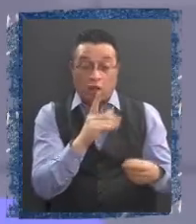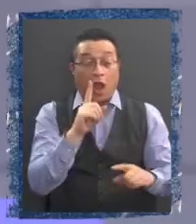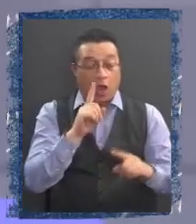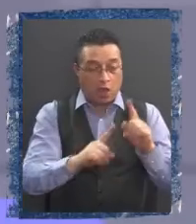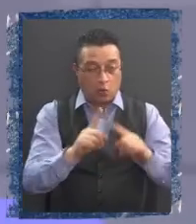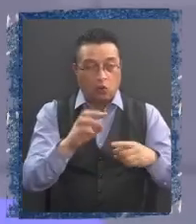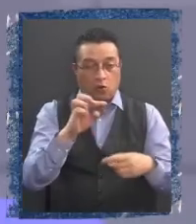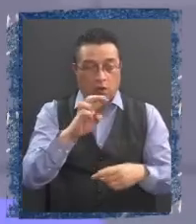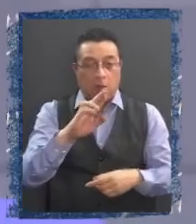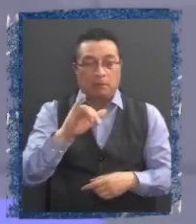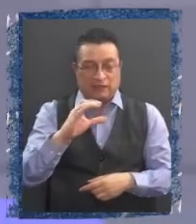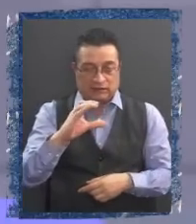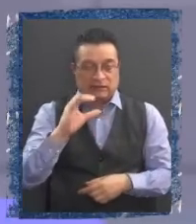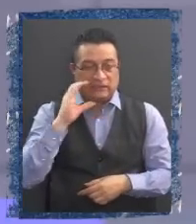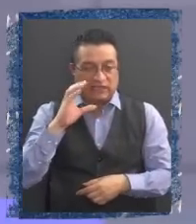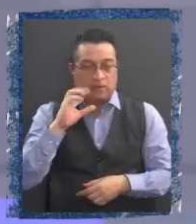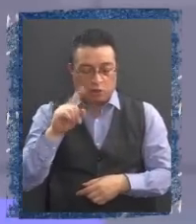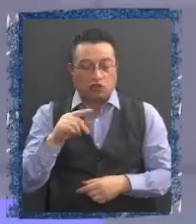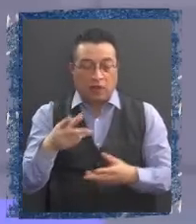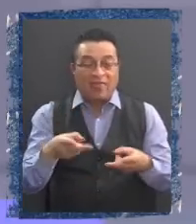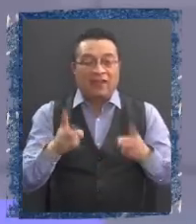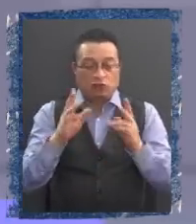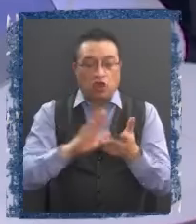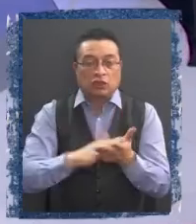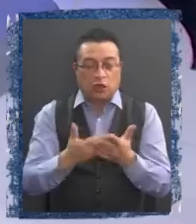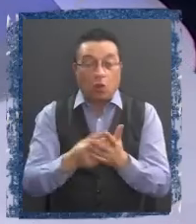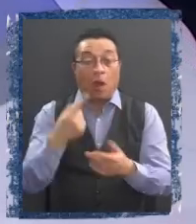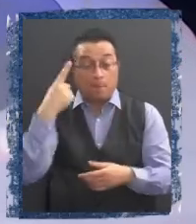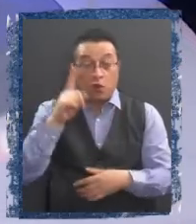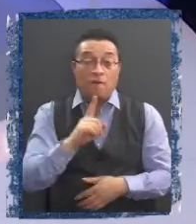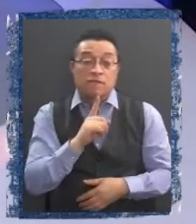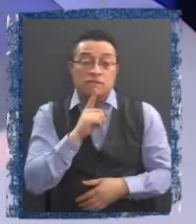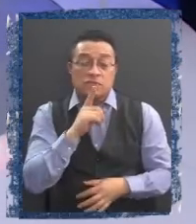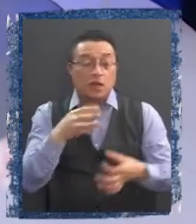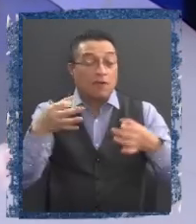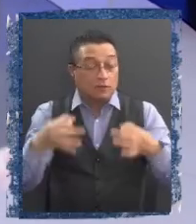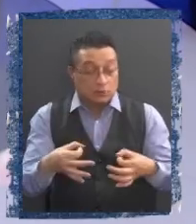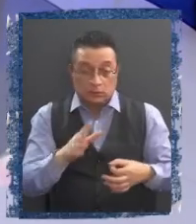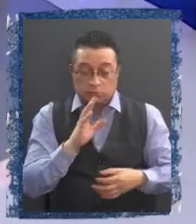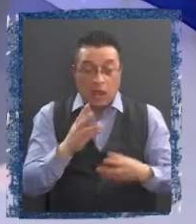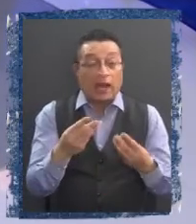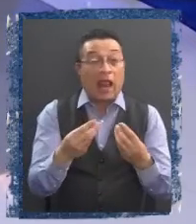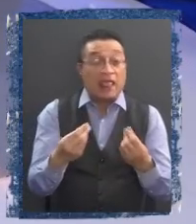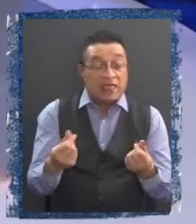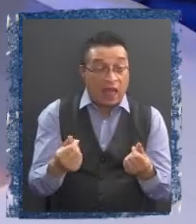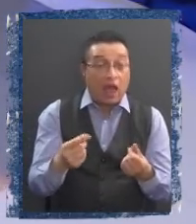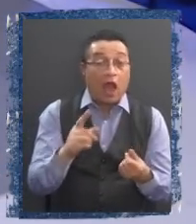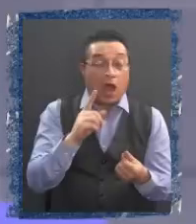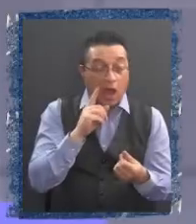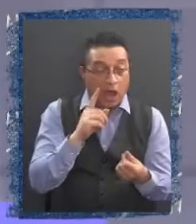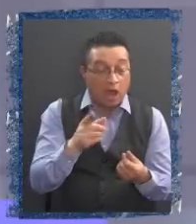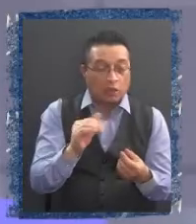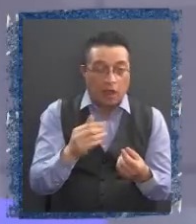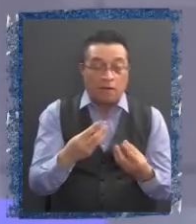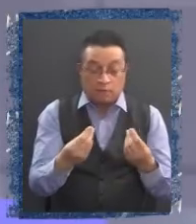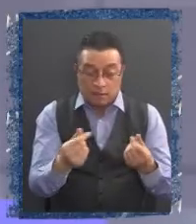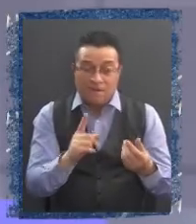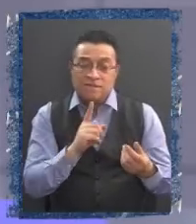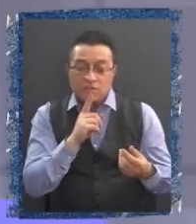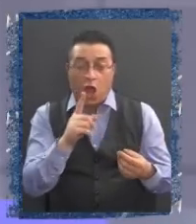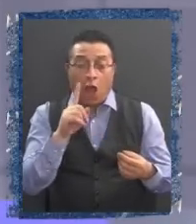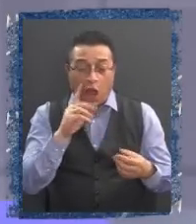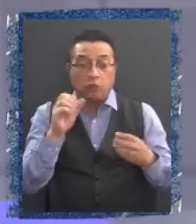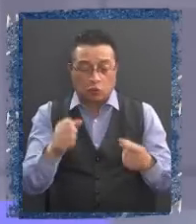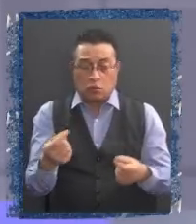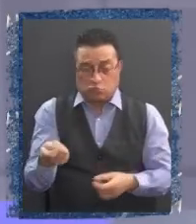están establecidos en este derecho a la salud, pero tampoco está el de eficiencia. Yo veo eficacia, yo veo que hay calidad, pero uno puede tener calidad y eficacia con mucha